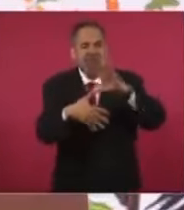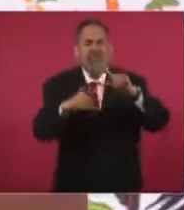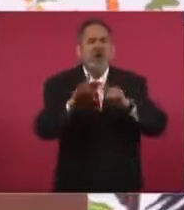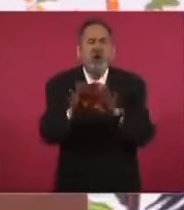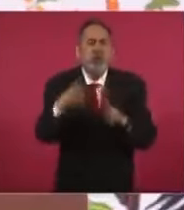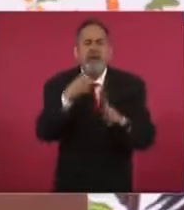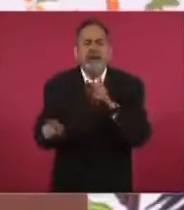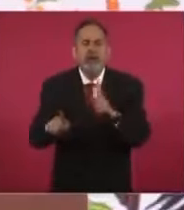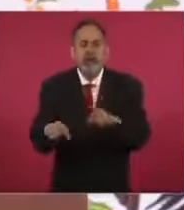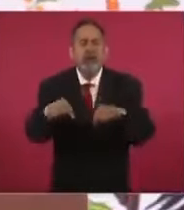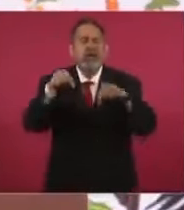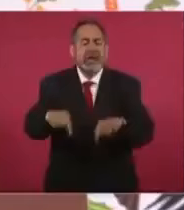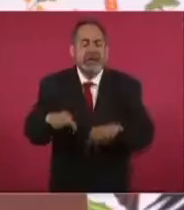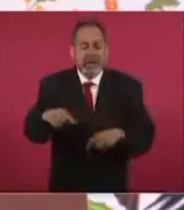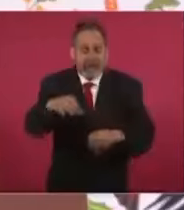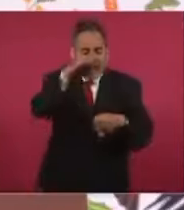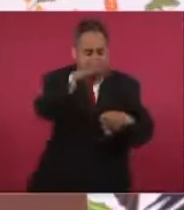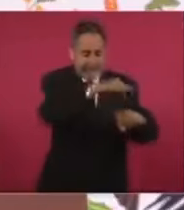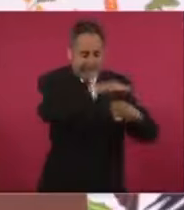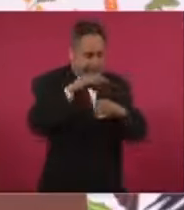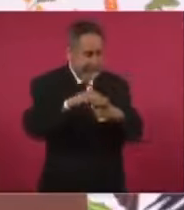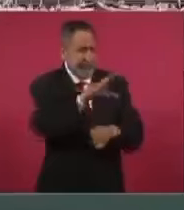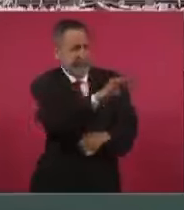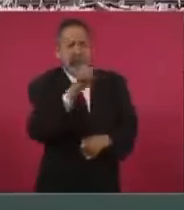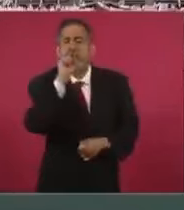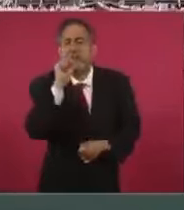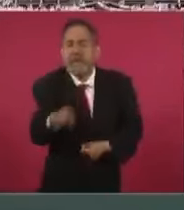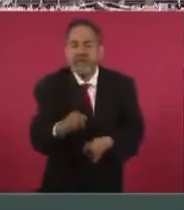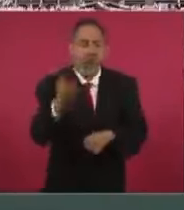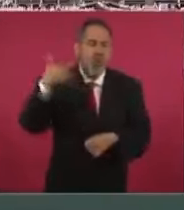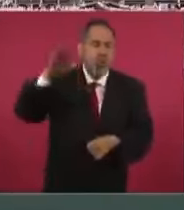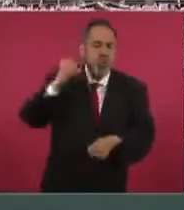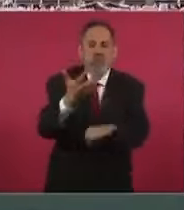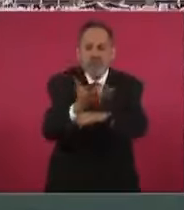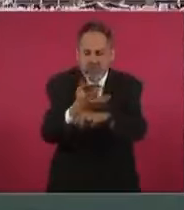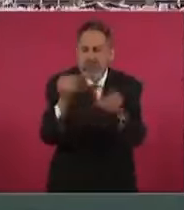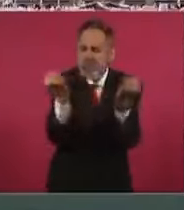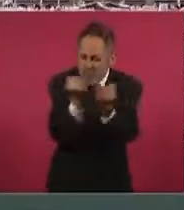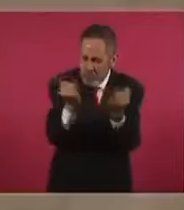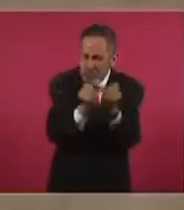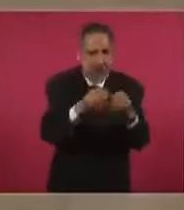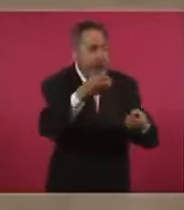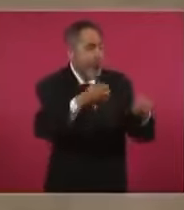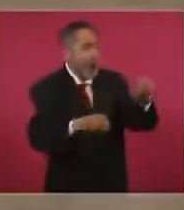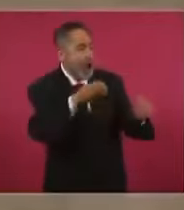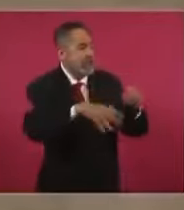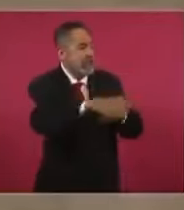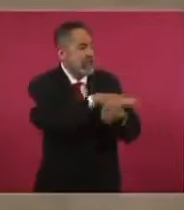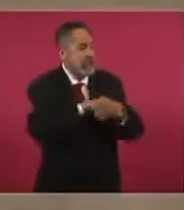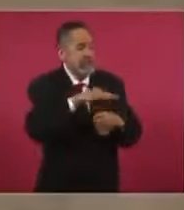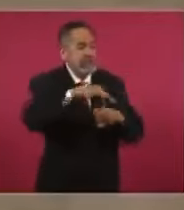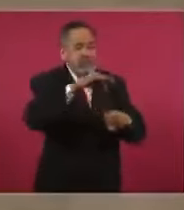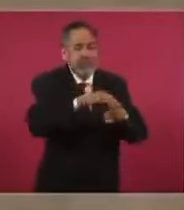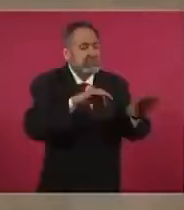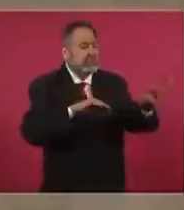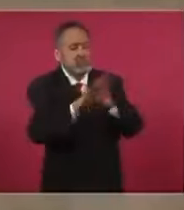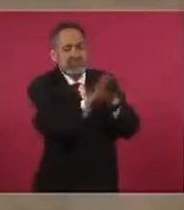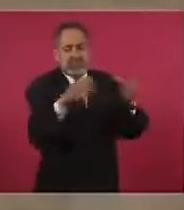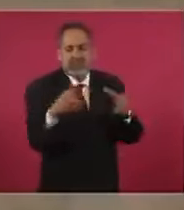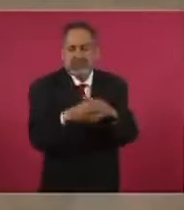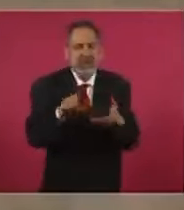comenzó eligiendo a los jueces. Que no olviden eso, que en Estados Unidos